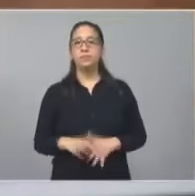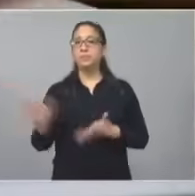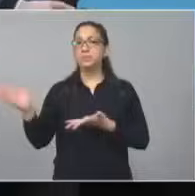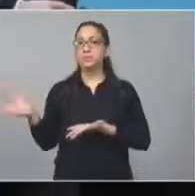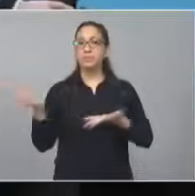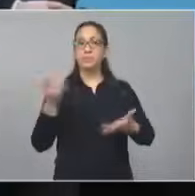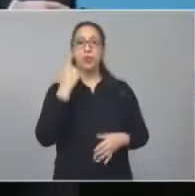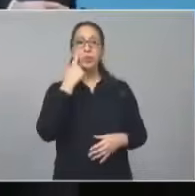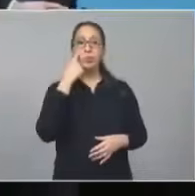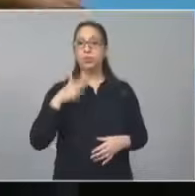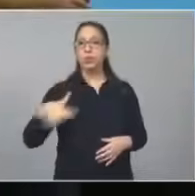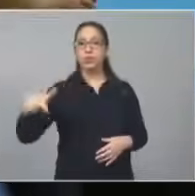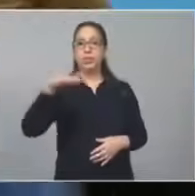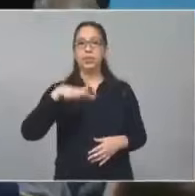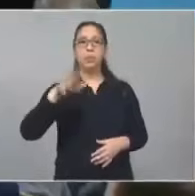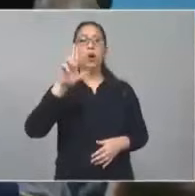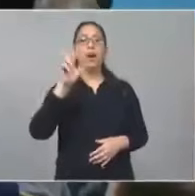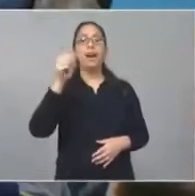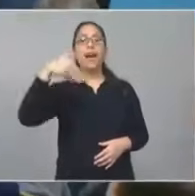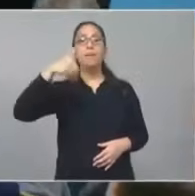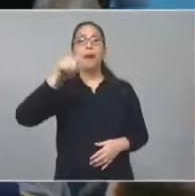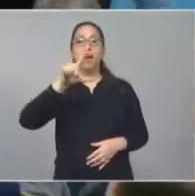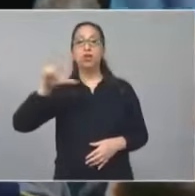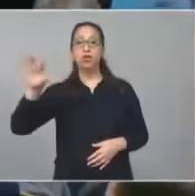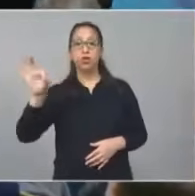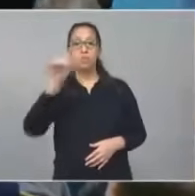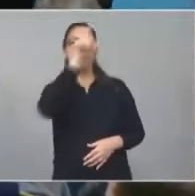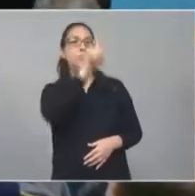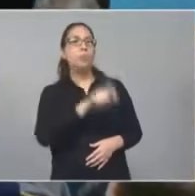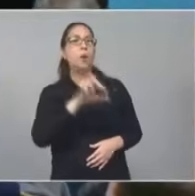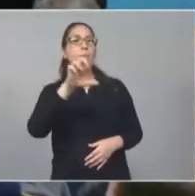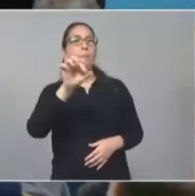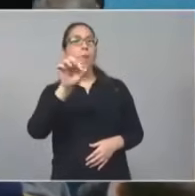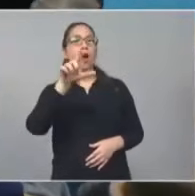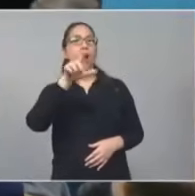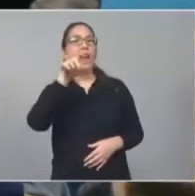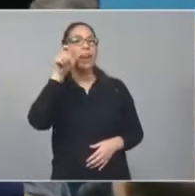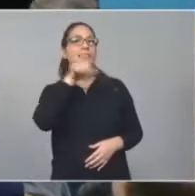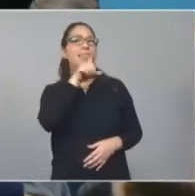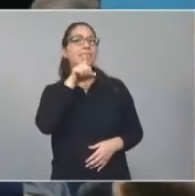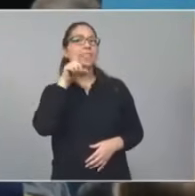Invitamos al municipio de Ramallo, Mauro David Poletti.